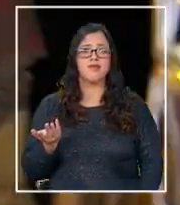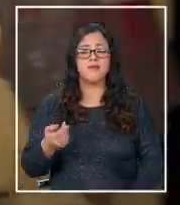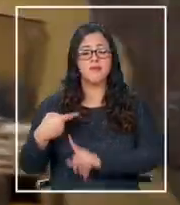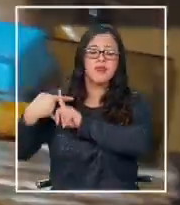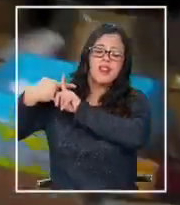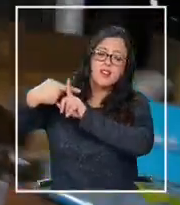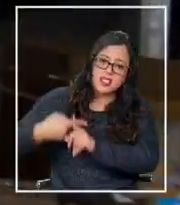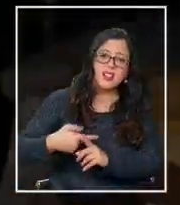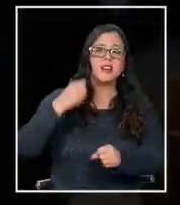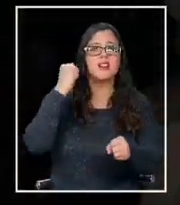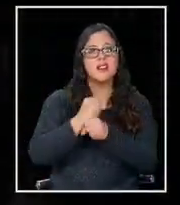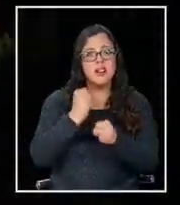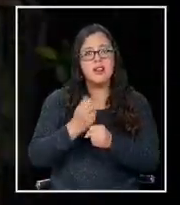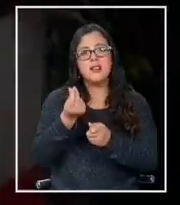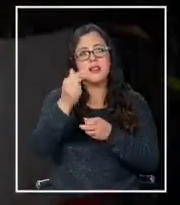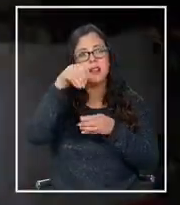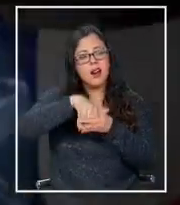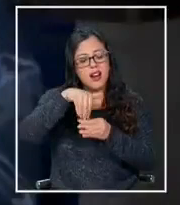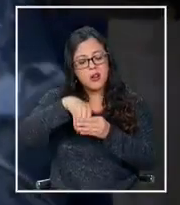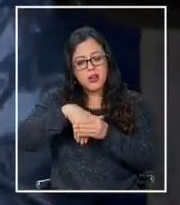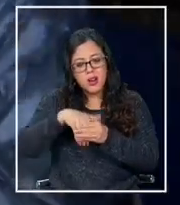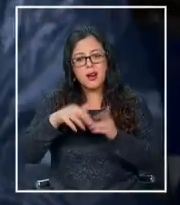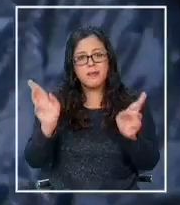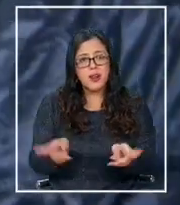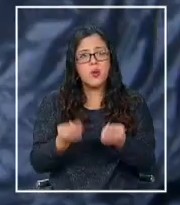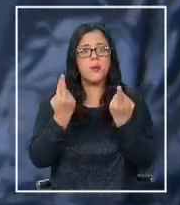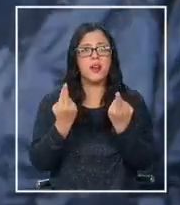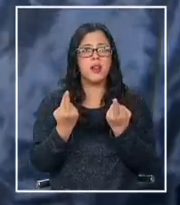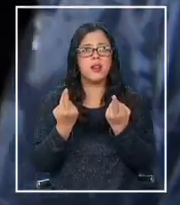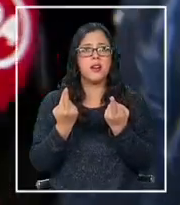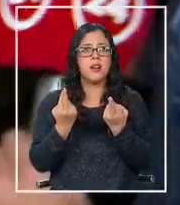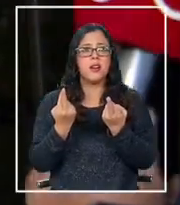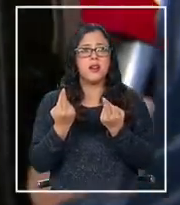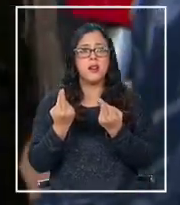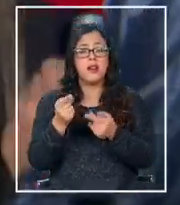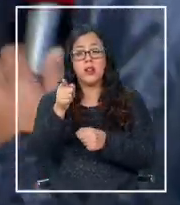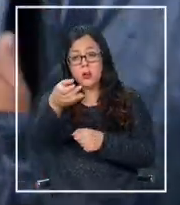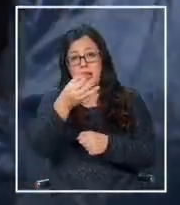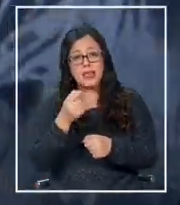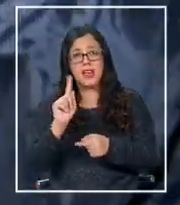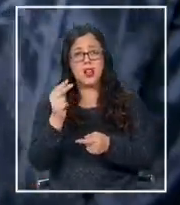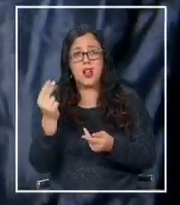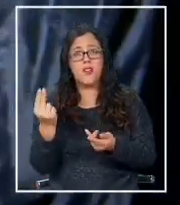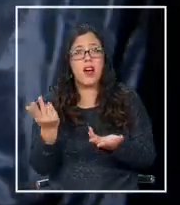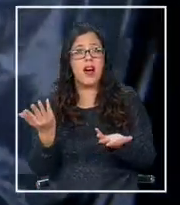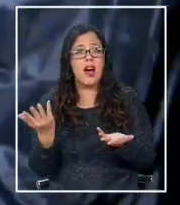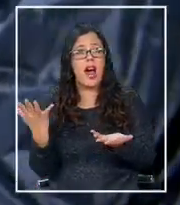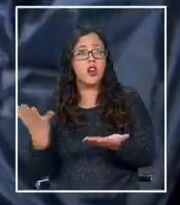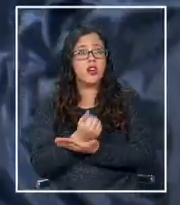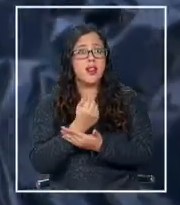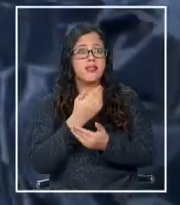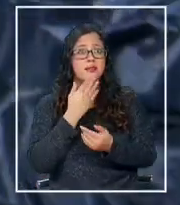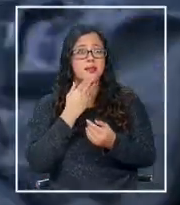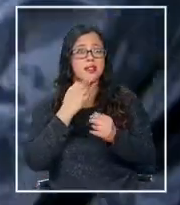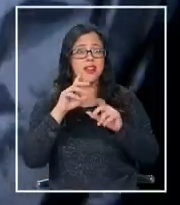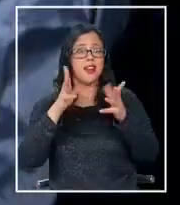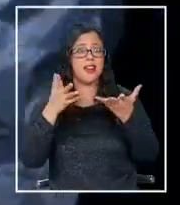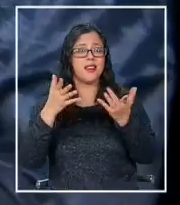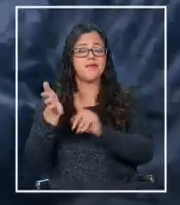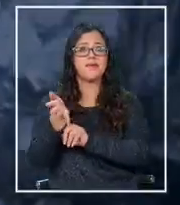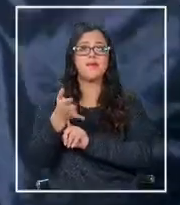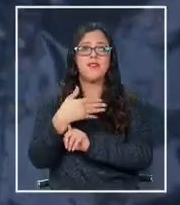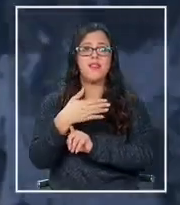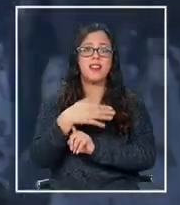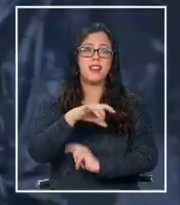trabajar y seguir trabajando para recuperar. Pero usted me decía que no iba a descansar. De hecho, podemos acá ver que puso incluso la bandera de Chile para